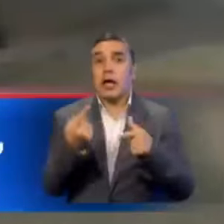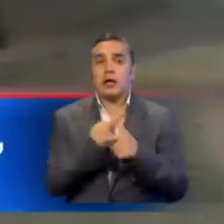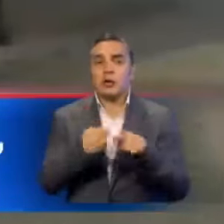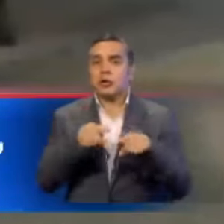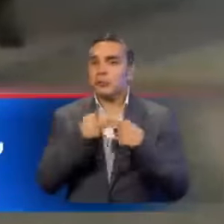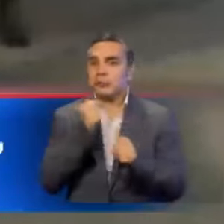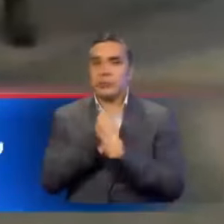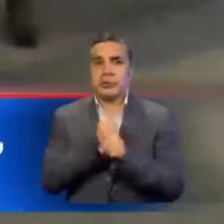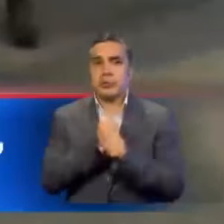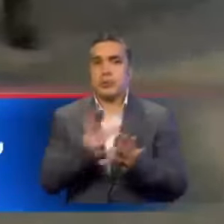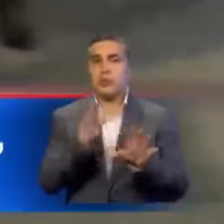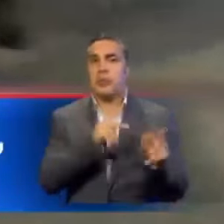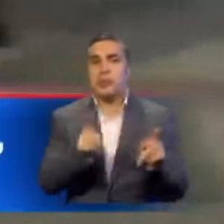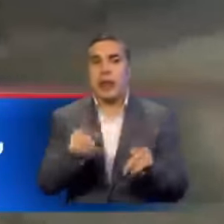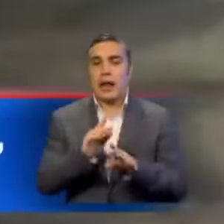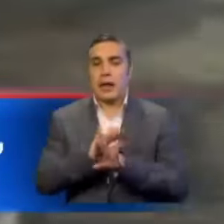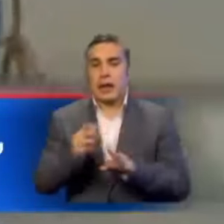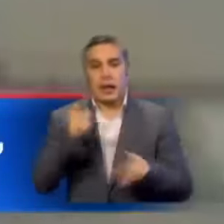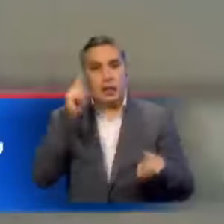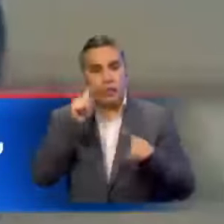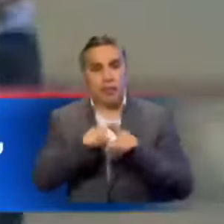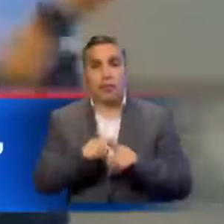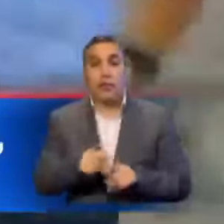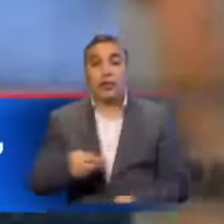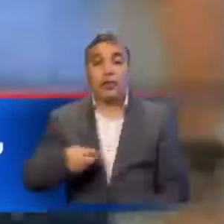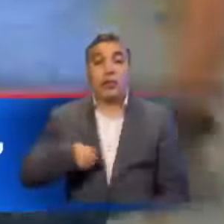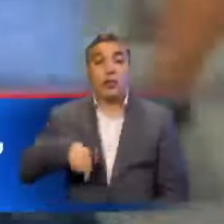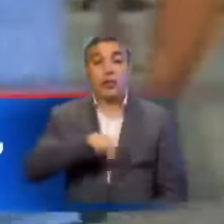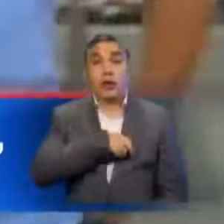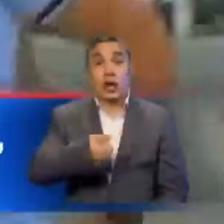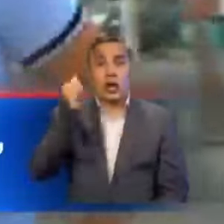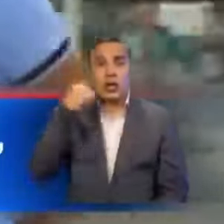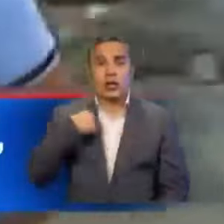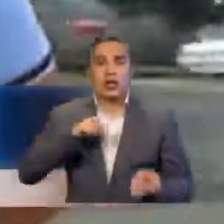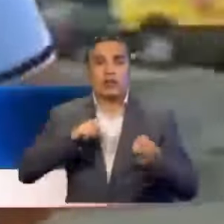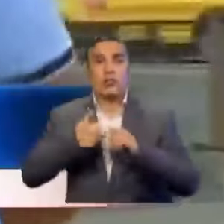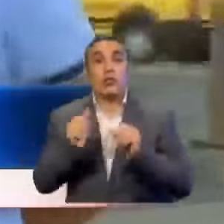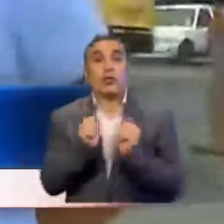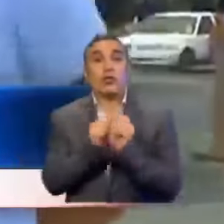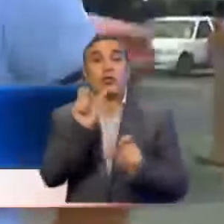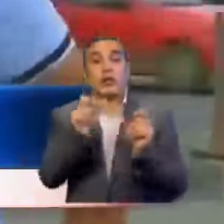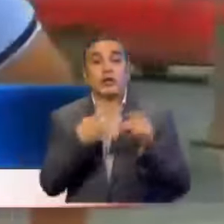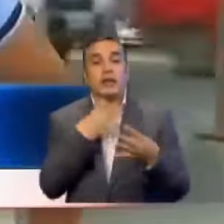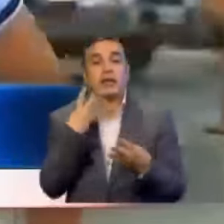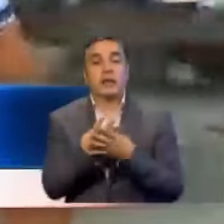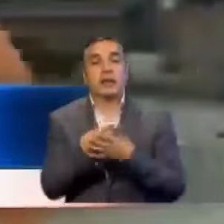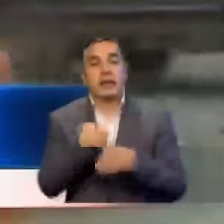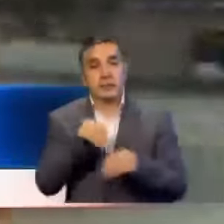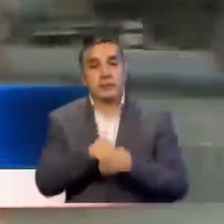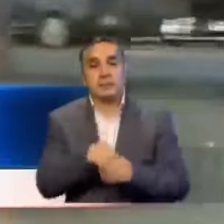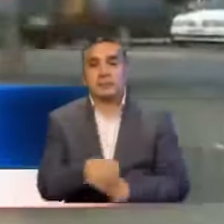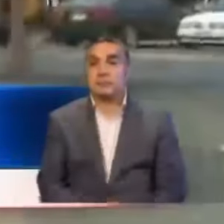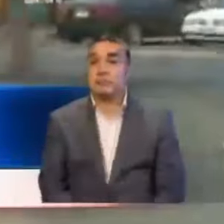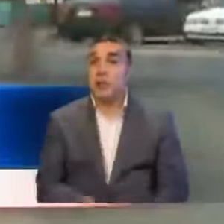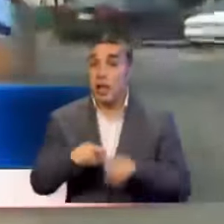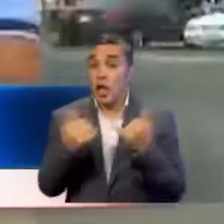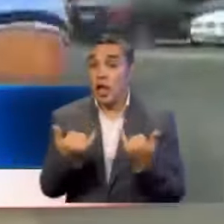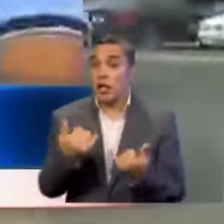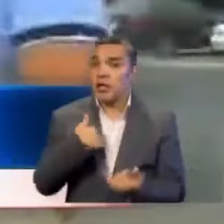en este tipo de amotinamientos. Bueno, mire, desde el día de ayer hemos tenido inconvenientes con los privados de libertad de acá de la regional. Al